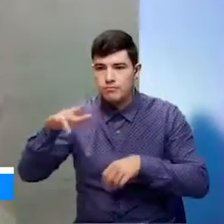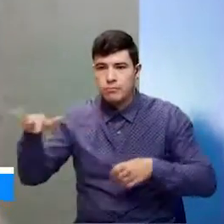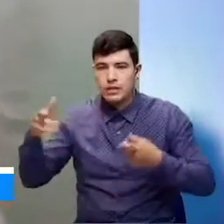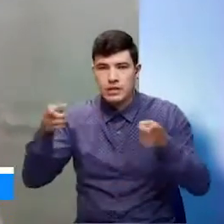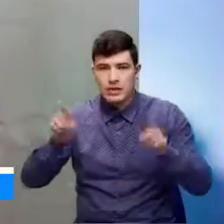lebrija